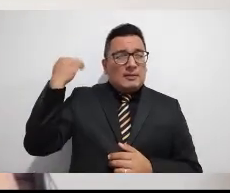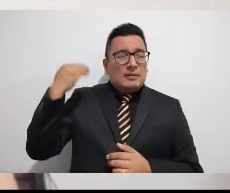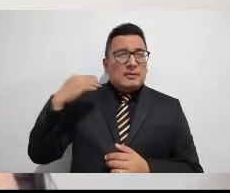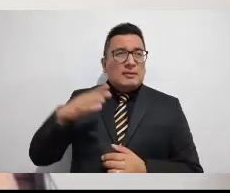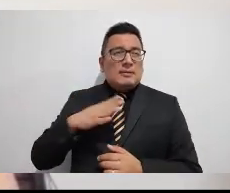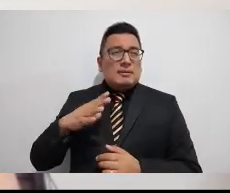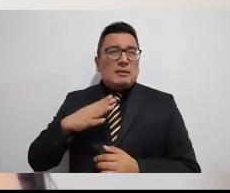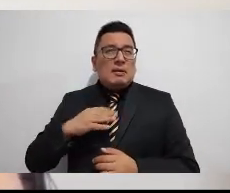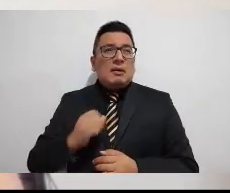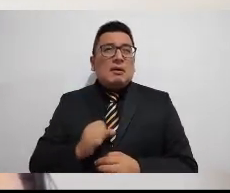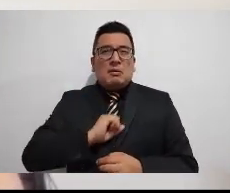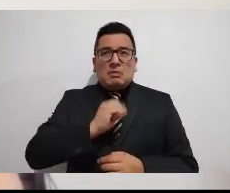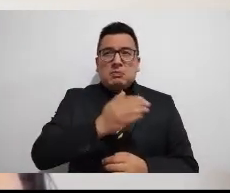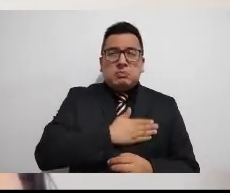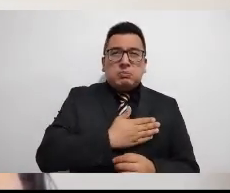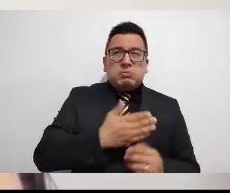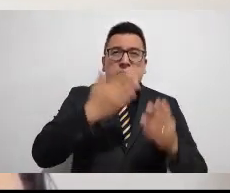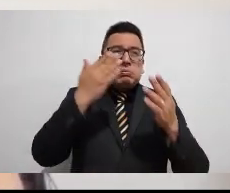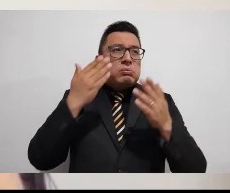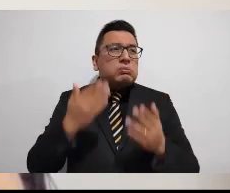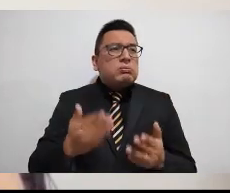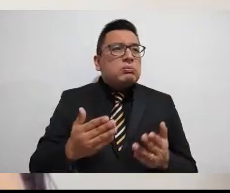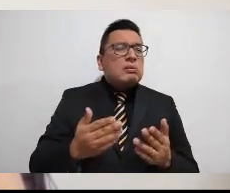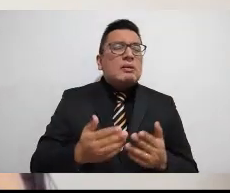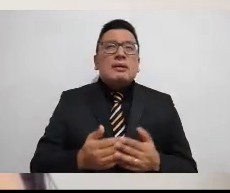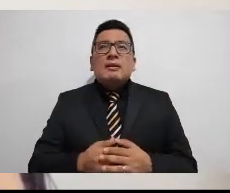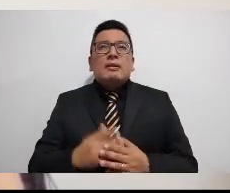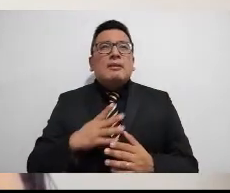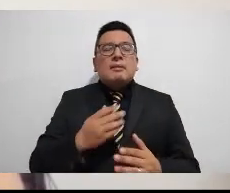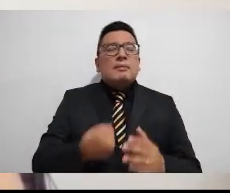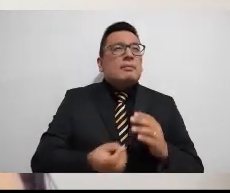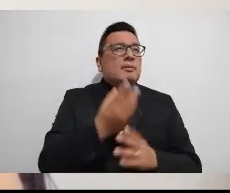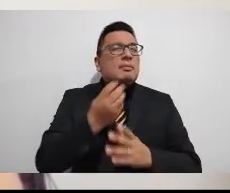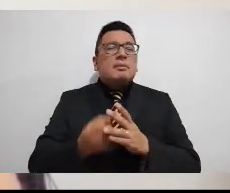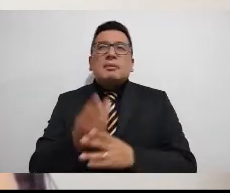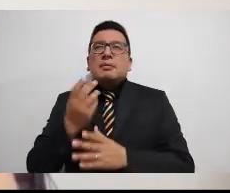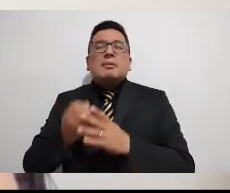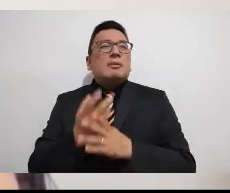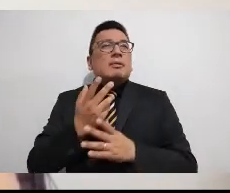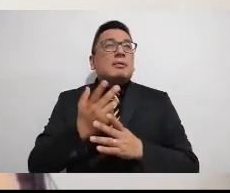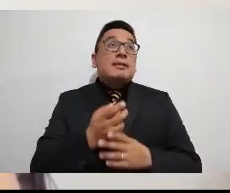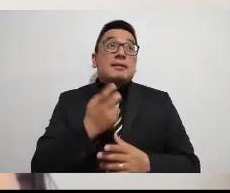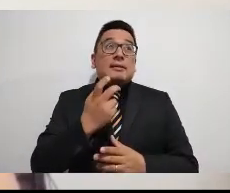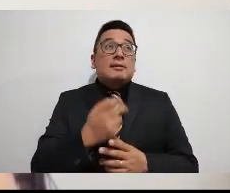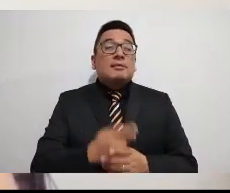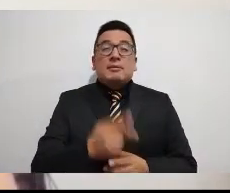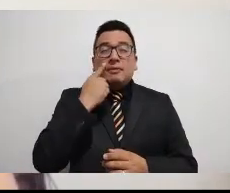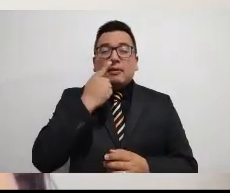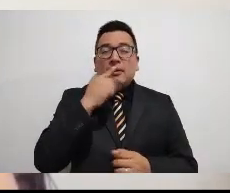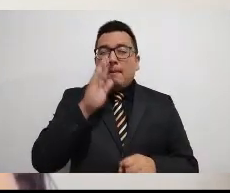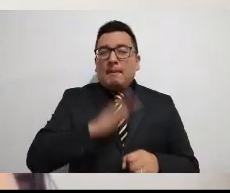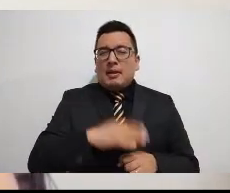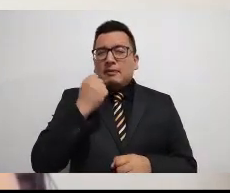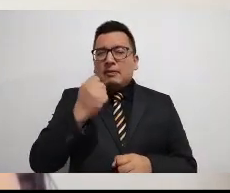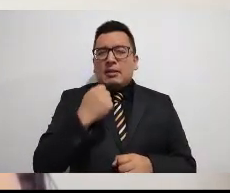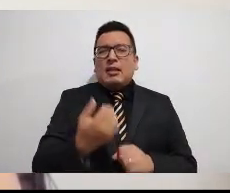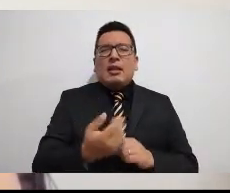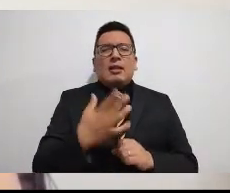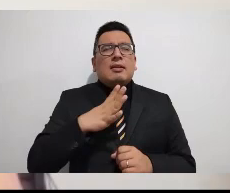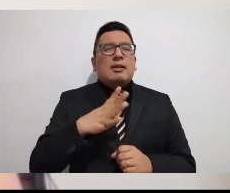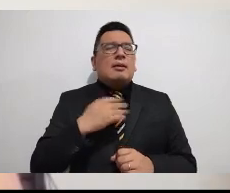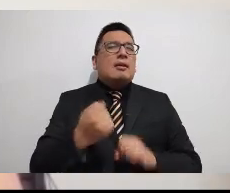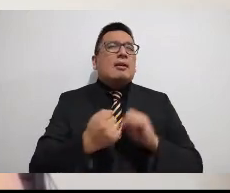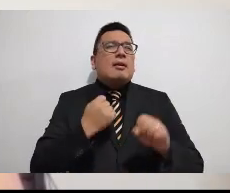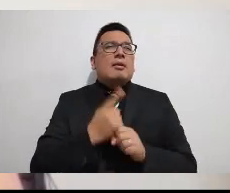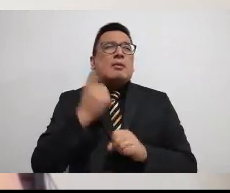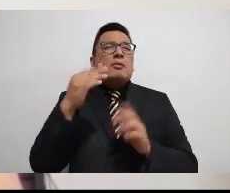periodo colonial. No obstante, para algunas y algunos estudiosos esto se refuerza durante el siglo XIX y durante el siglo XX,